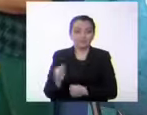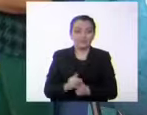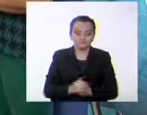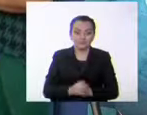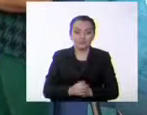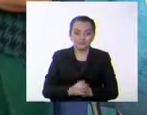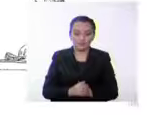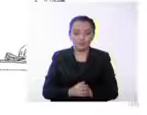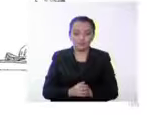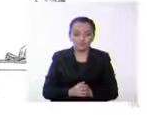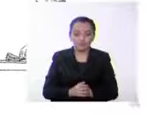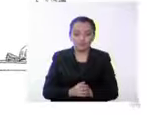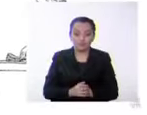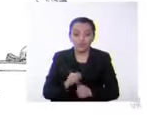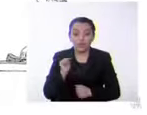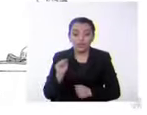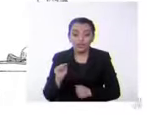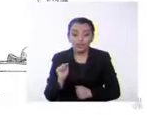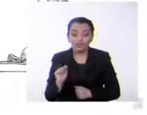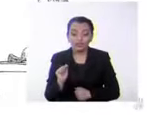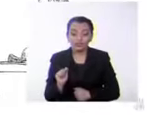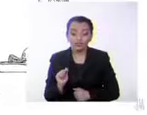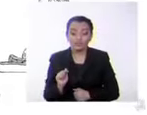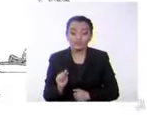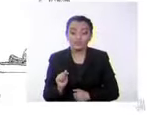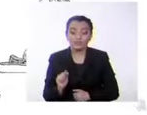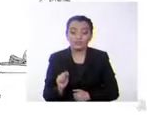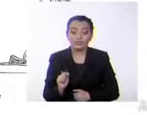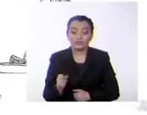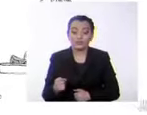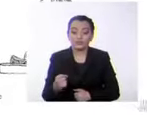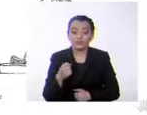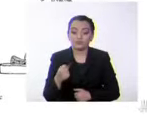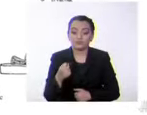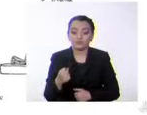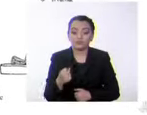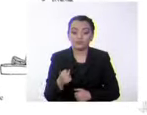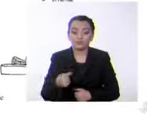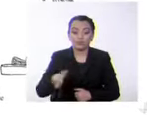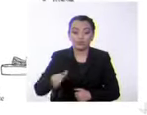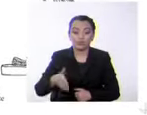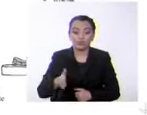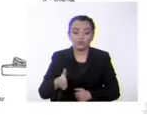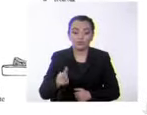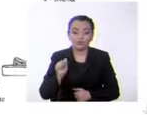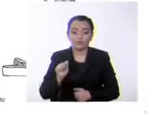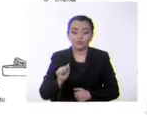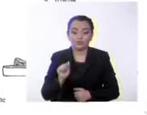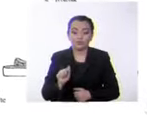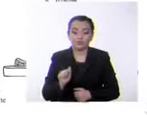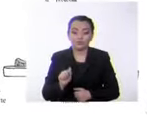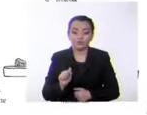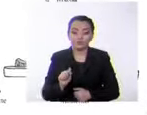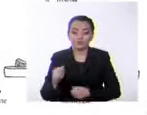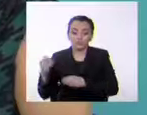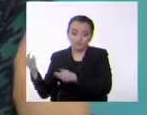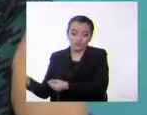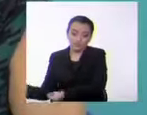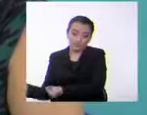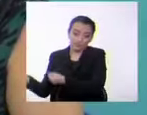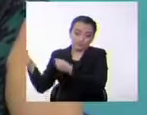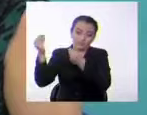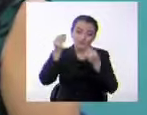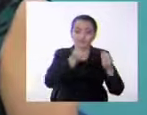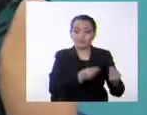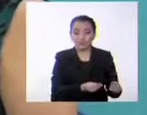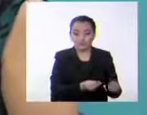Sí, en esas importaciones es de decir que las herramientas como el corvo, el arado, eso fue traído de España,